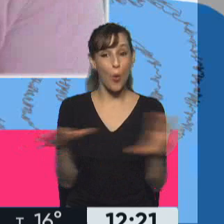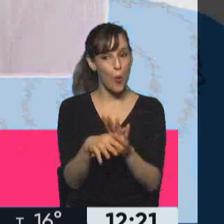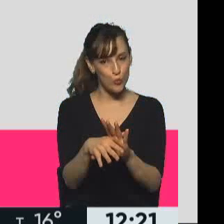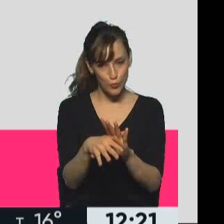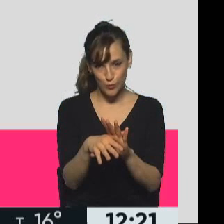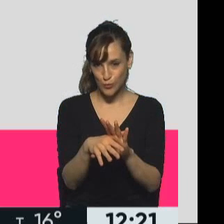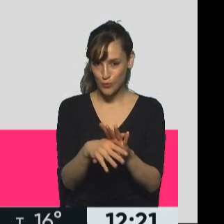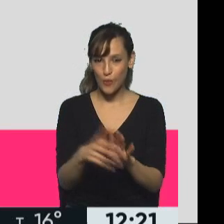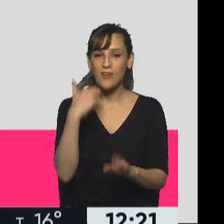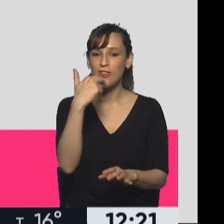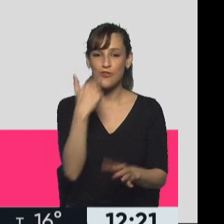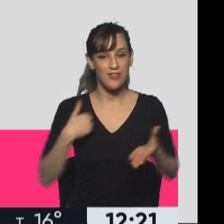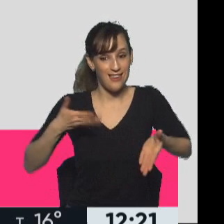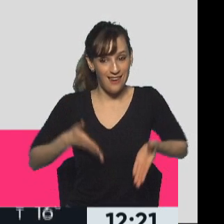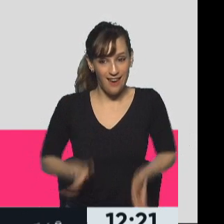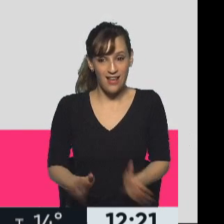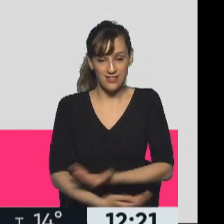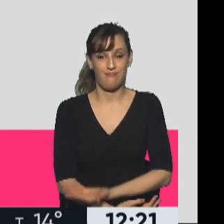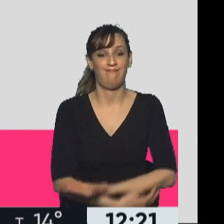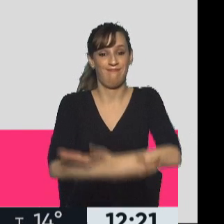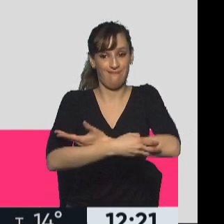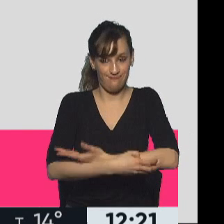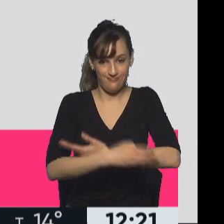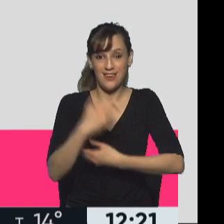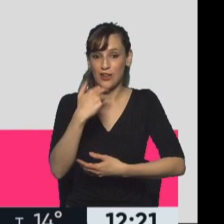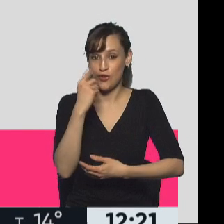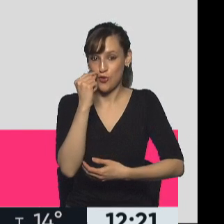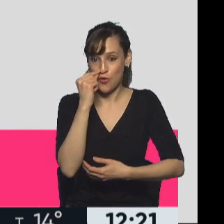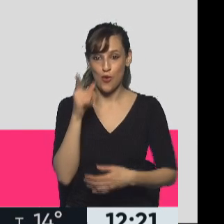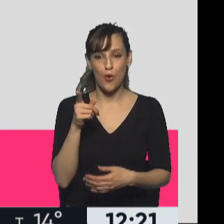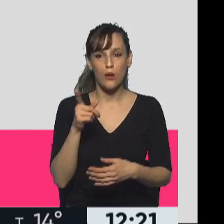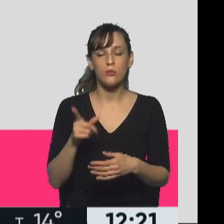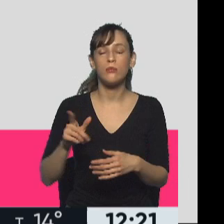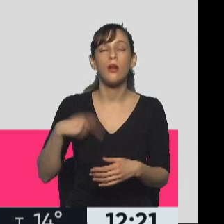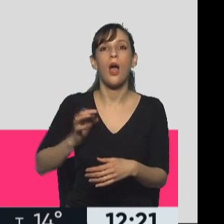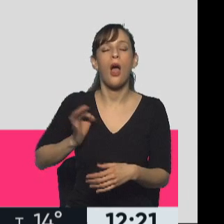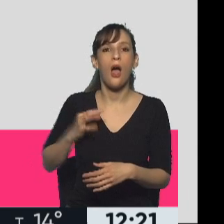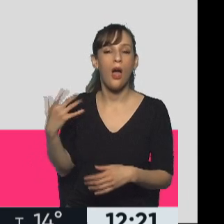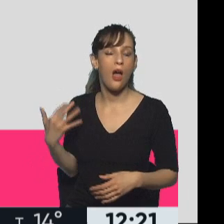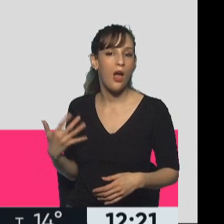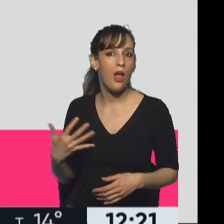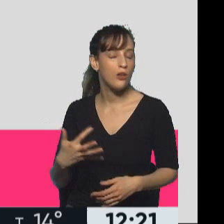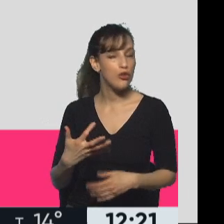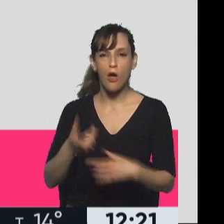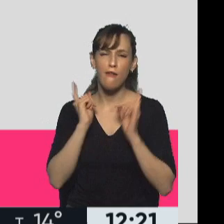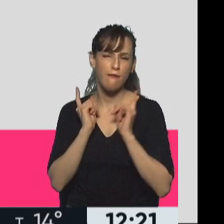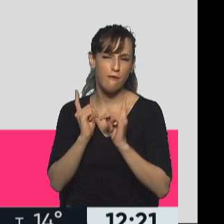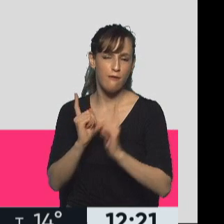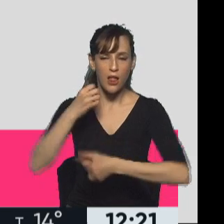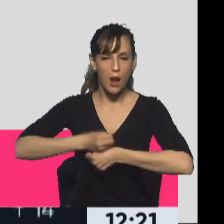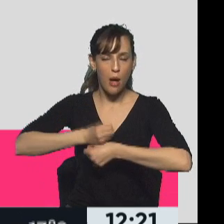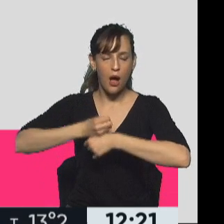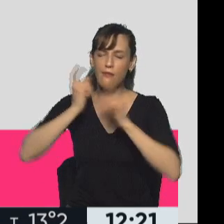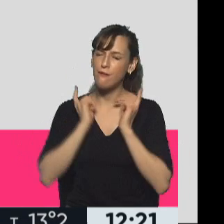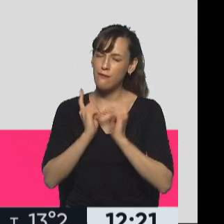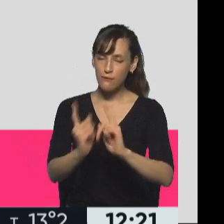Mitaí en un momento muy especial donde por primera vez después de muchos, muchos años yo no había frenado absolutamente entre grabar los programas